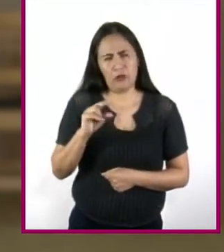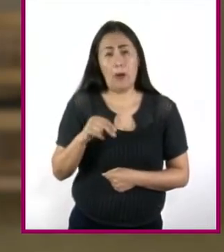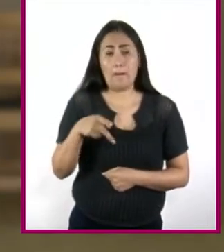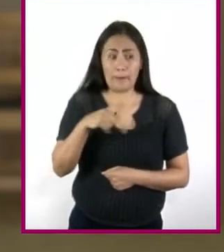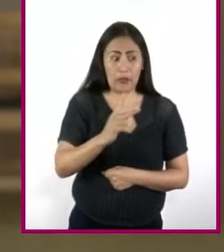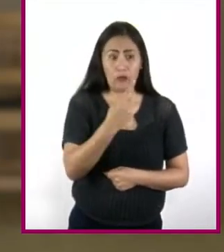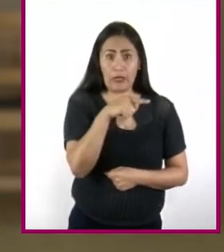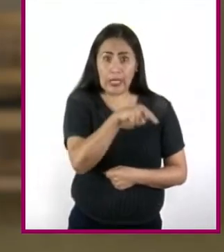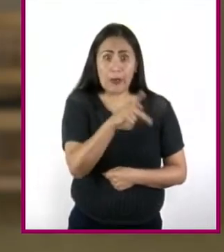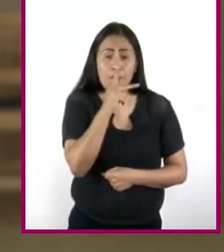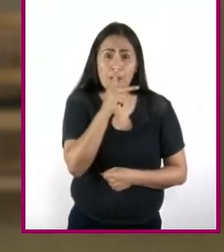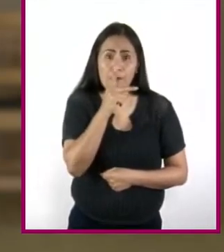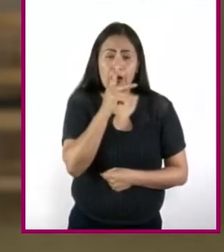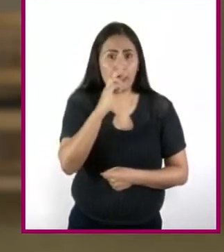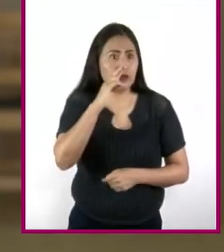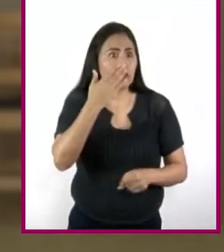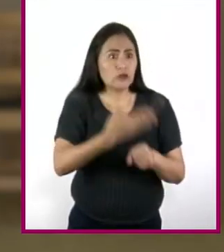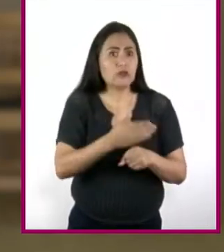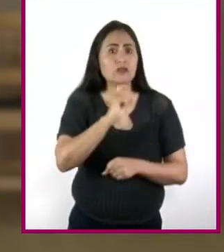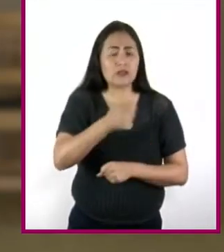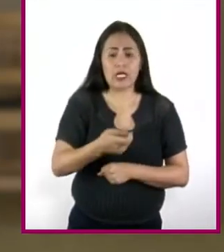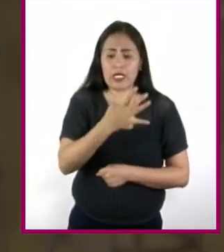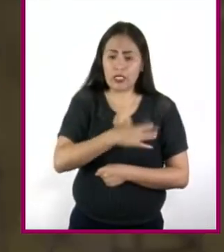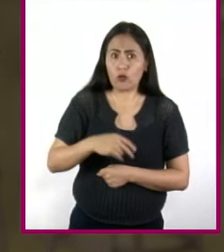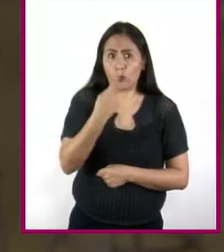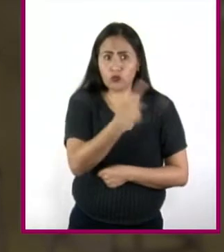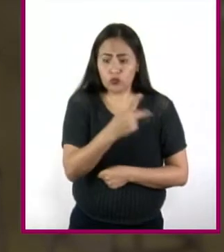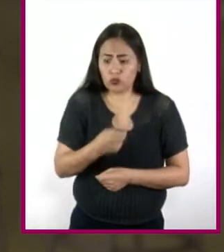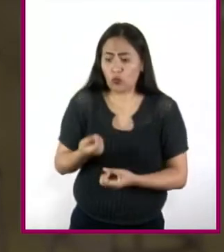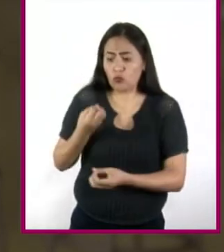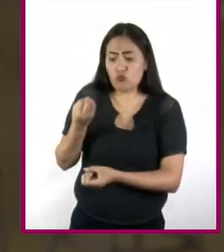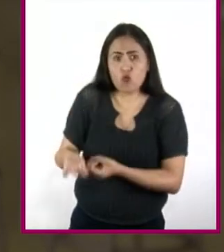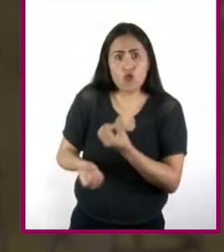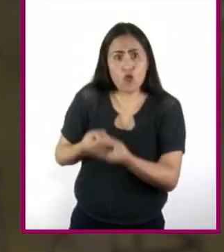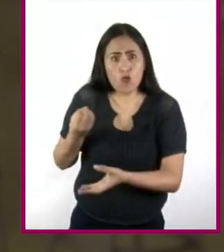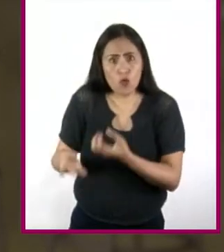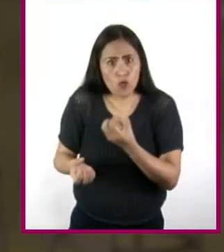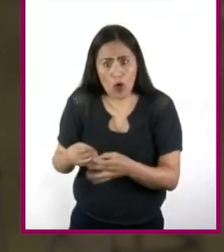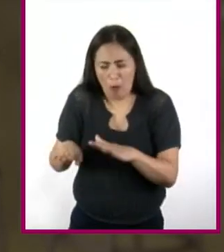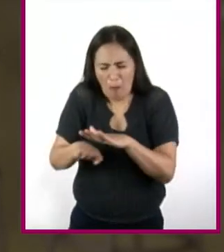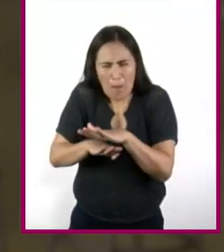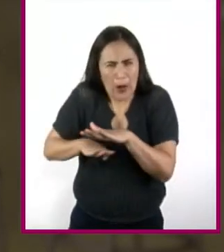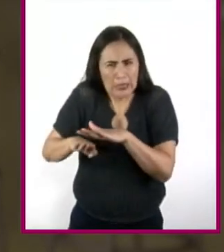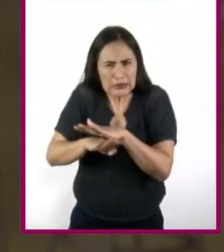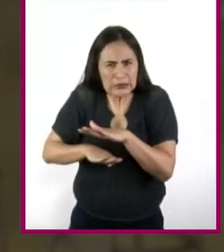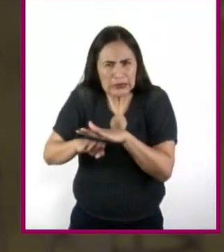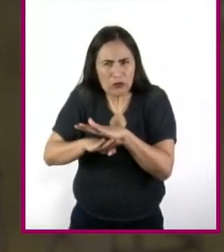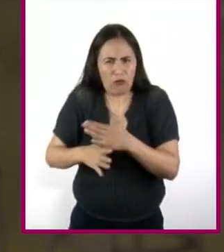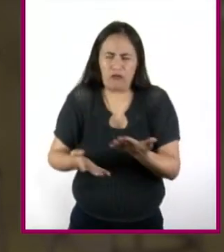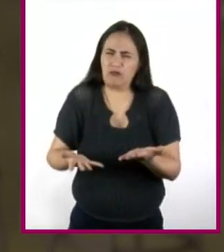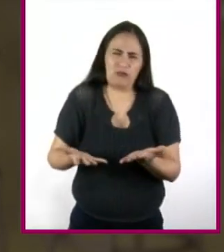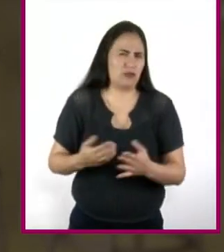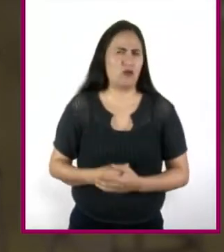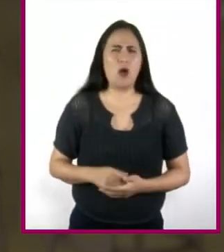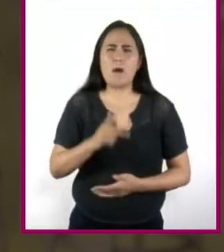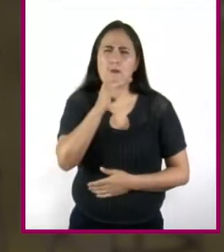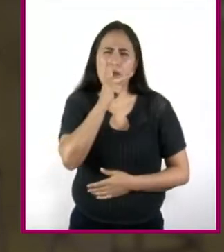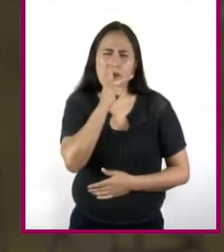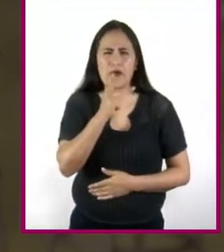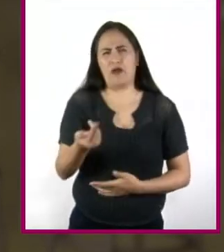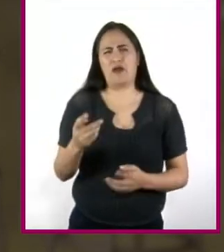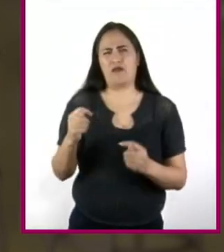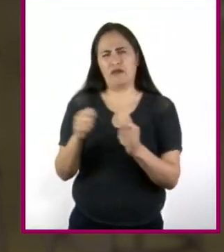de proveerles a sus hijos y no solo de lo mínimo. Sí, y está feo que mi papá y mis tíos hayan tenido